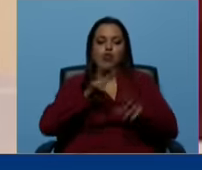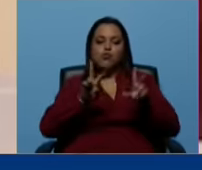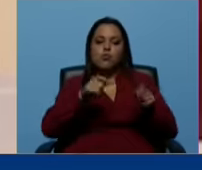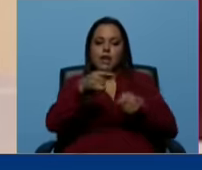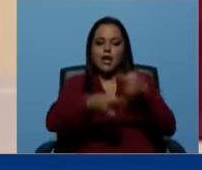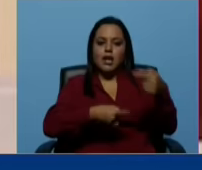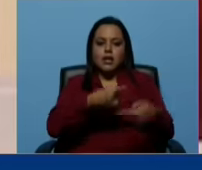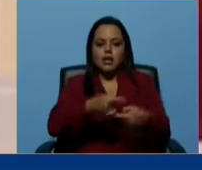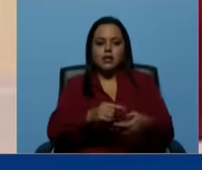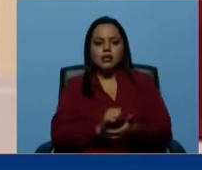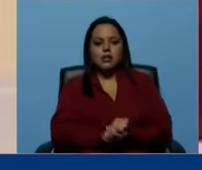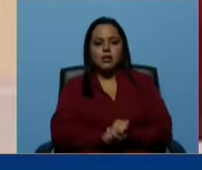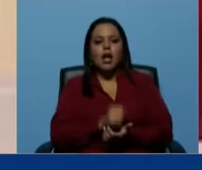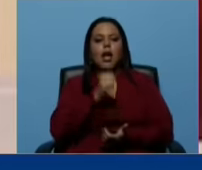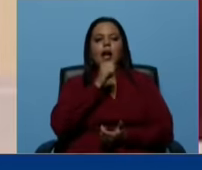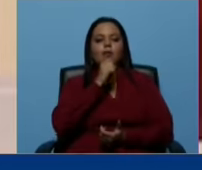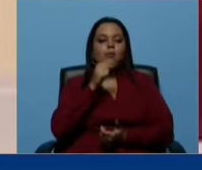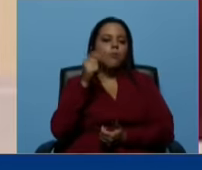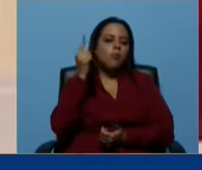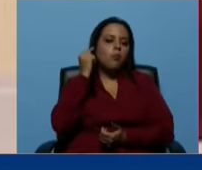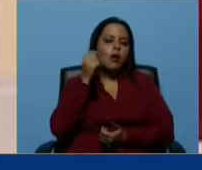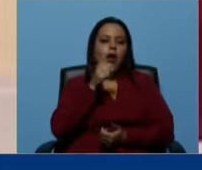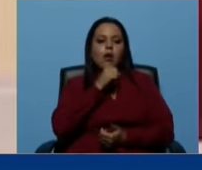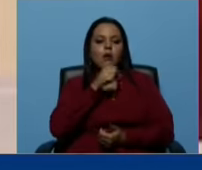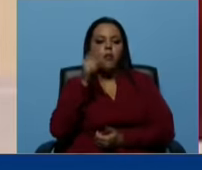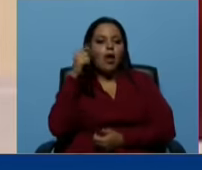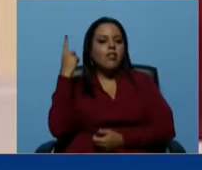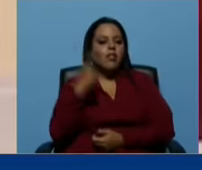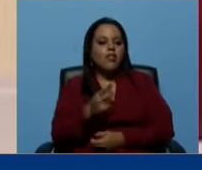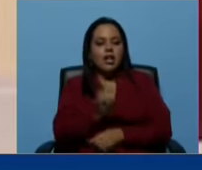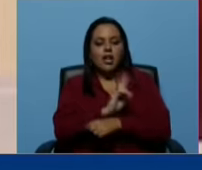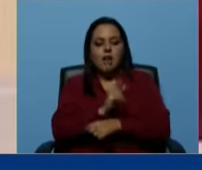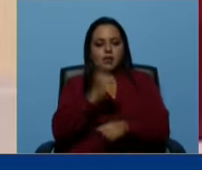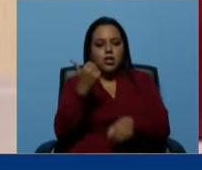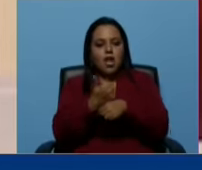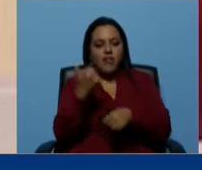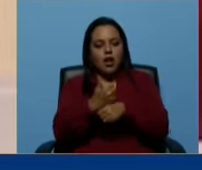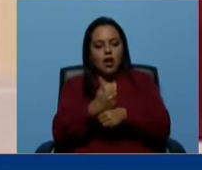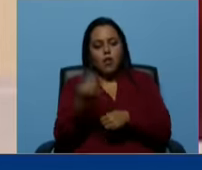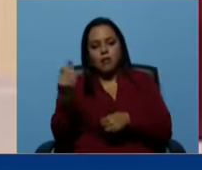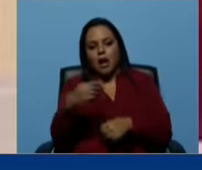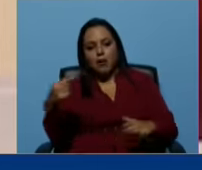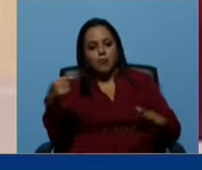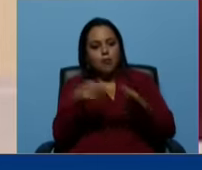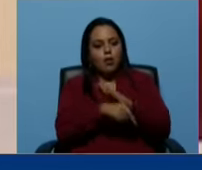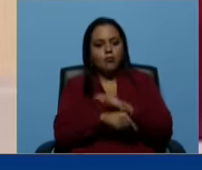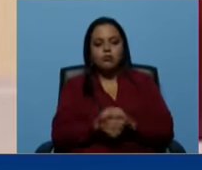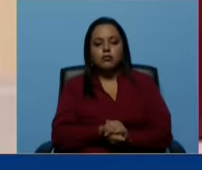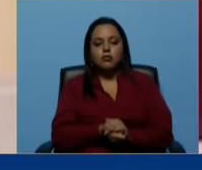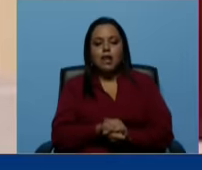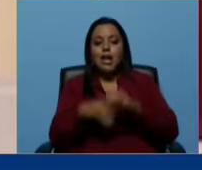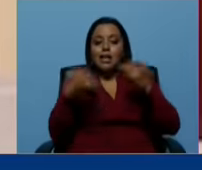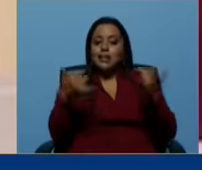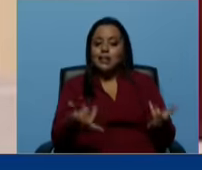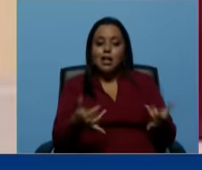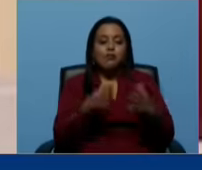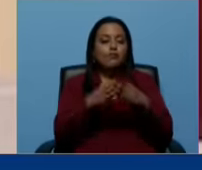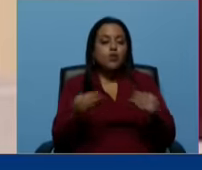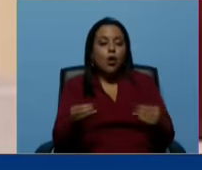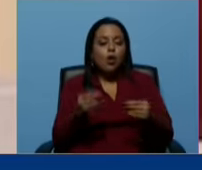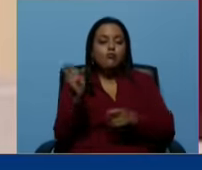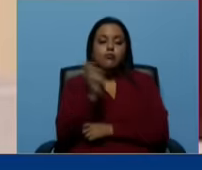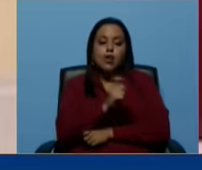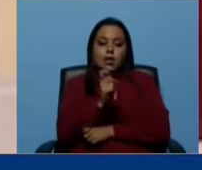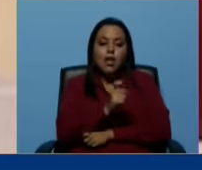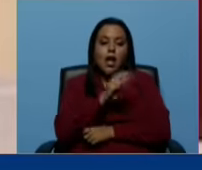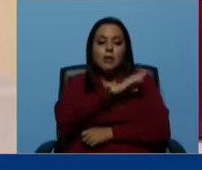generación, abuelos y abuelas, tiene que acelerarse y profundizarse. Ya tenemos todos los materiales